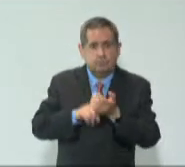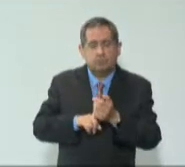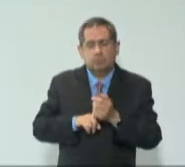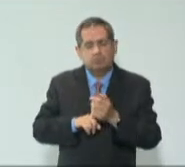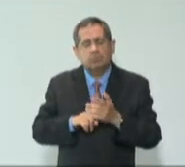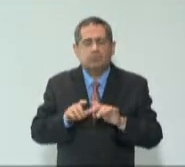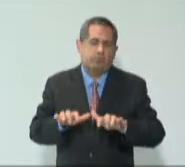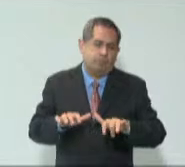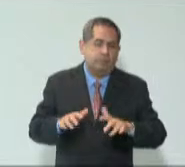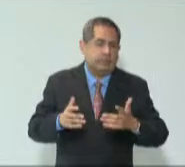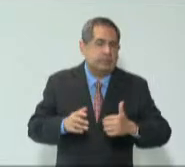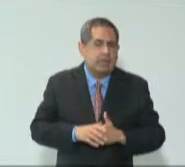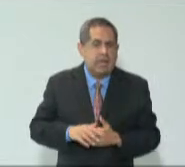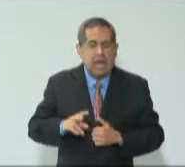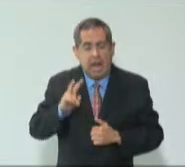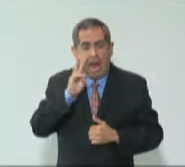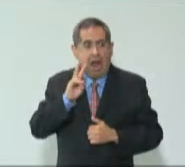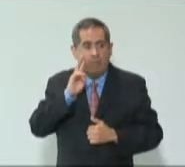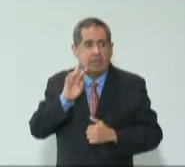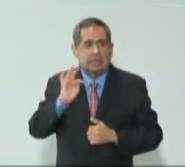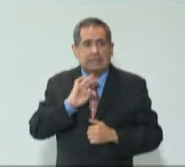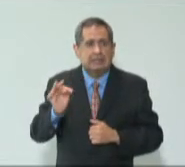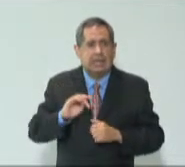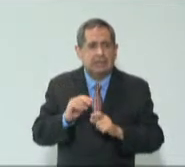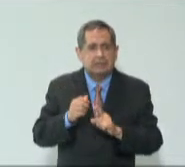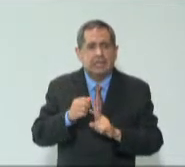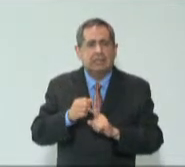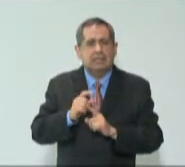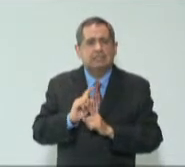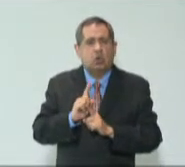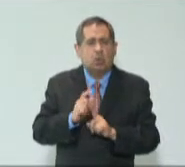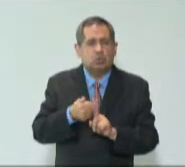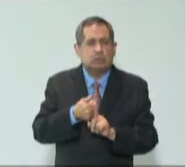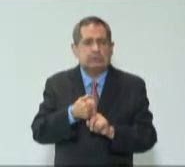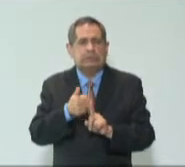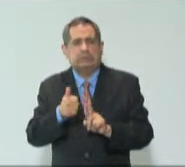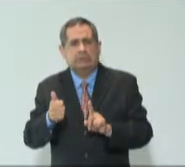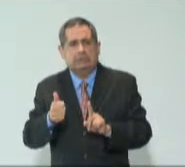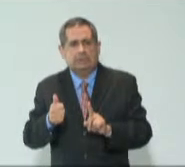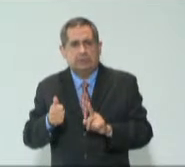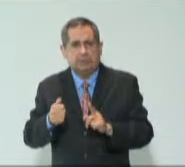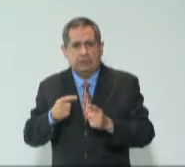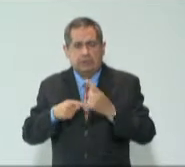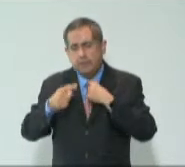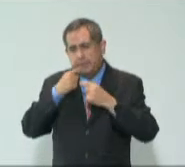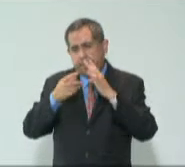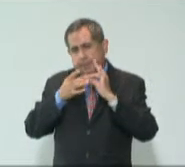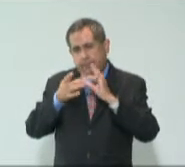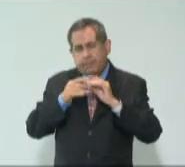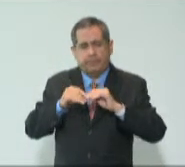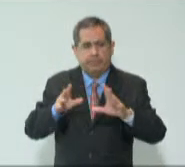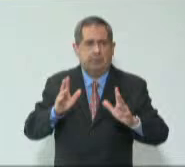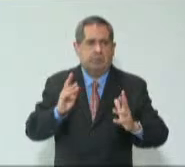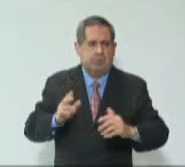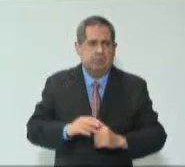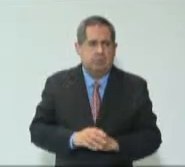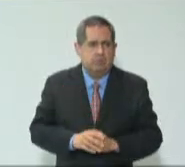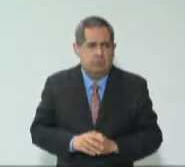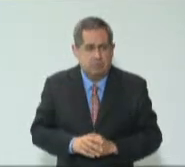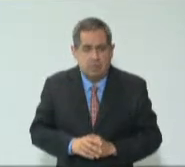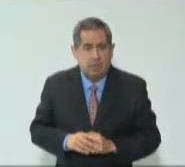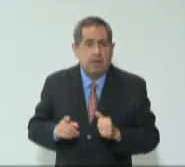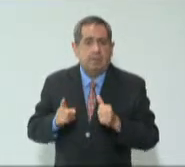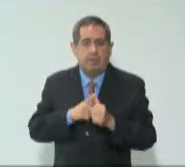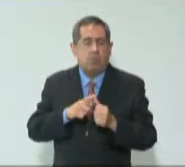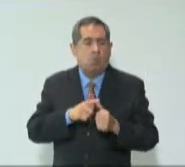distancia podemos tener un retraso de algunos segundos en lo que llega la comunicación y bueno primero